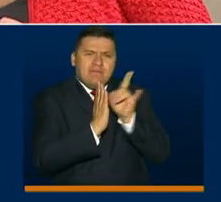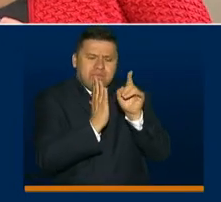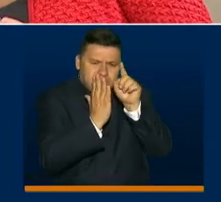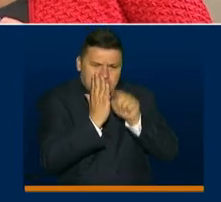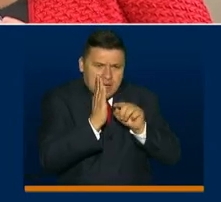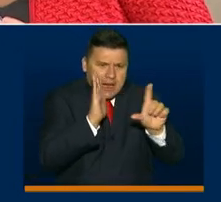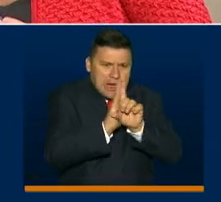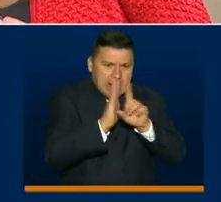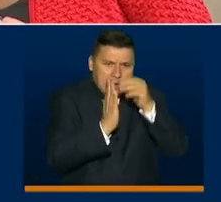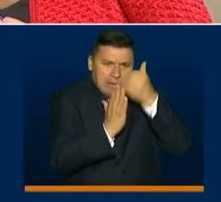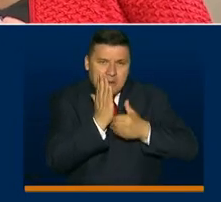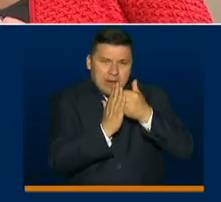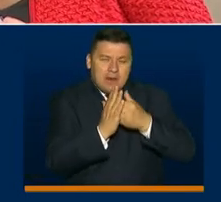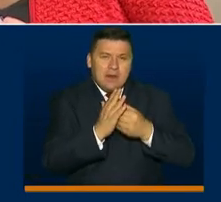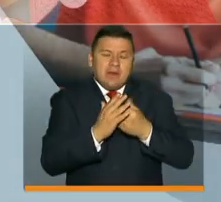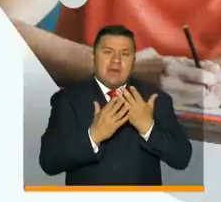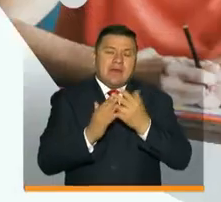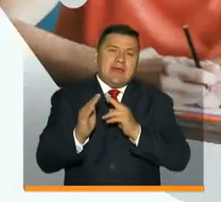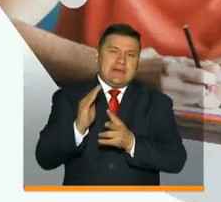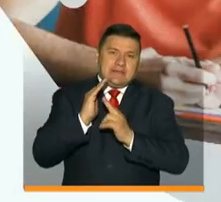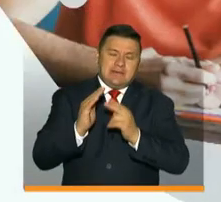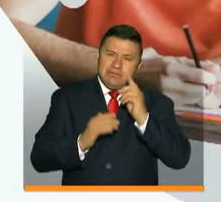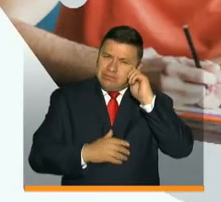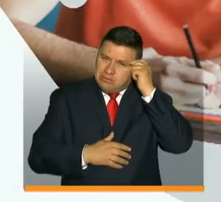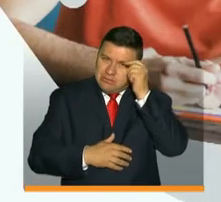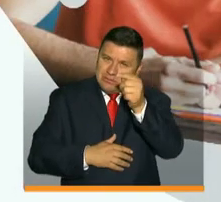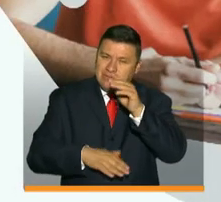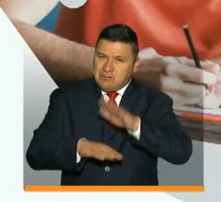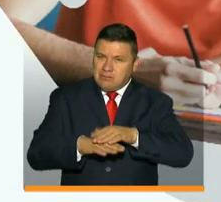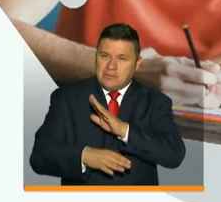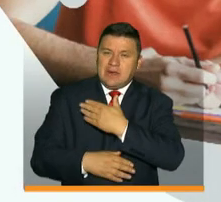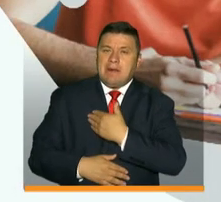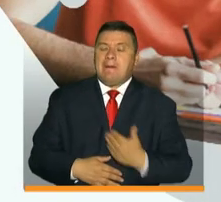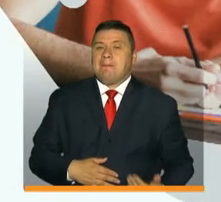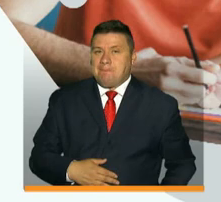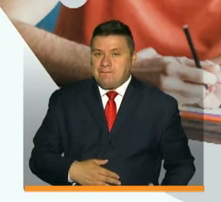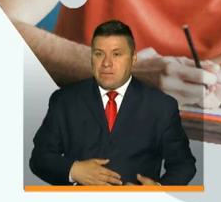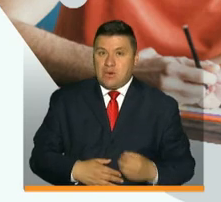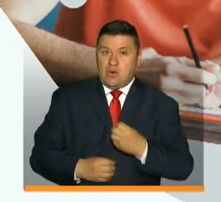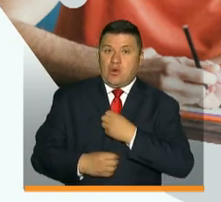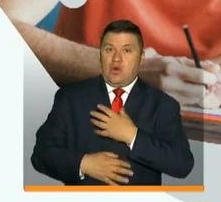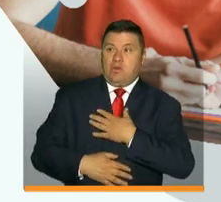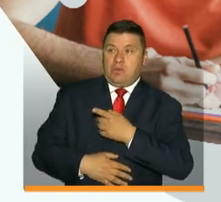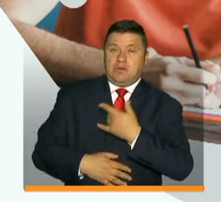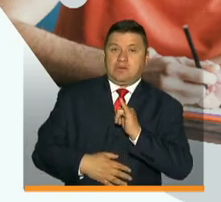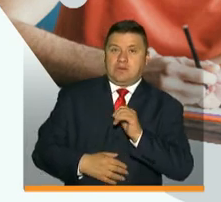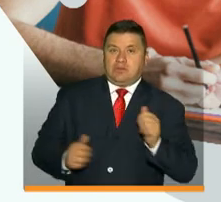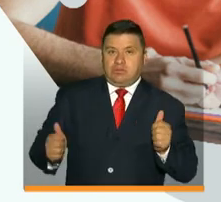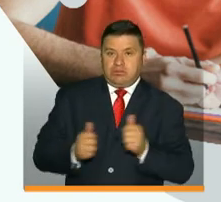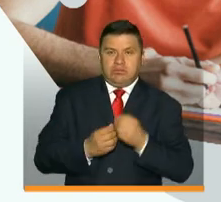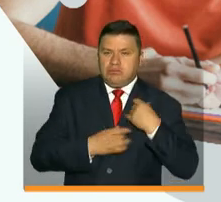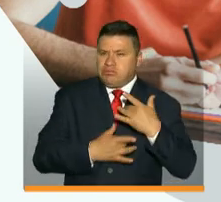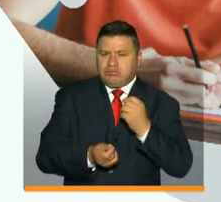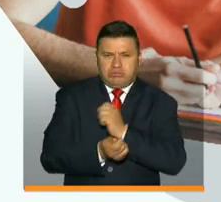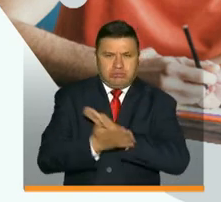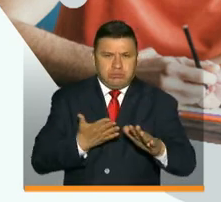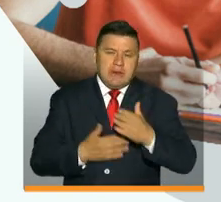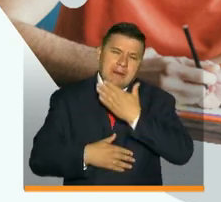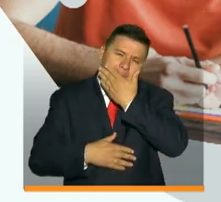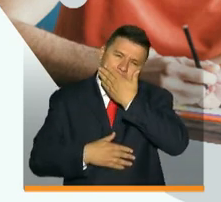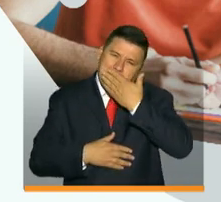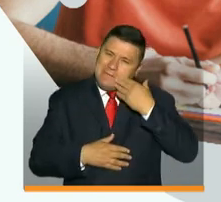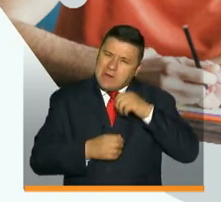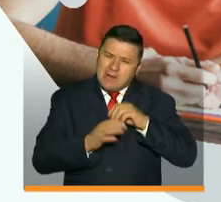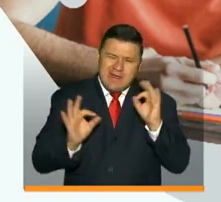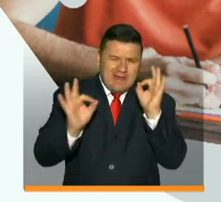para legalizarlo en la página del ICETEX. Recuerden que, como mencionaba el señor presidente, esta oportunidad va con condonación. Estamos